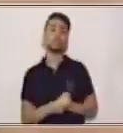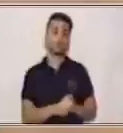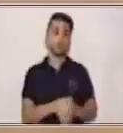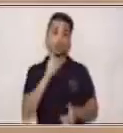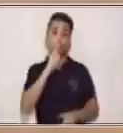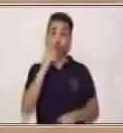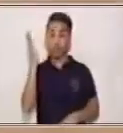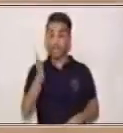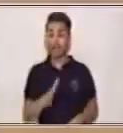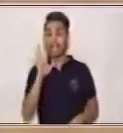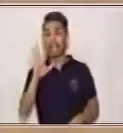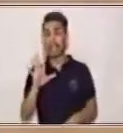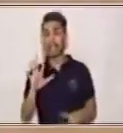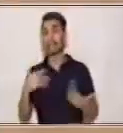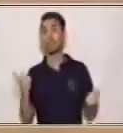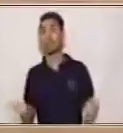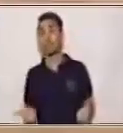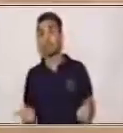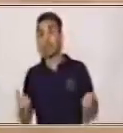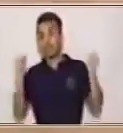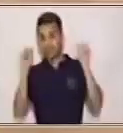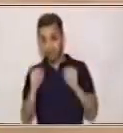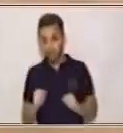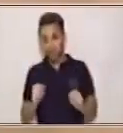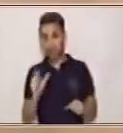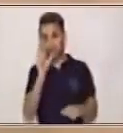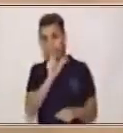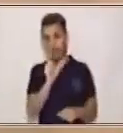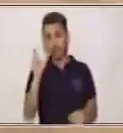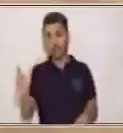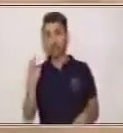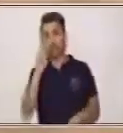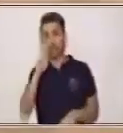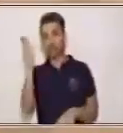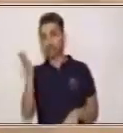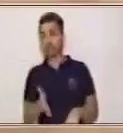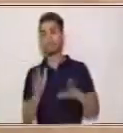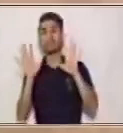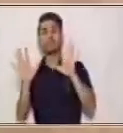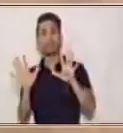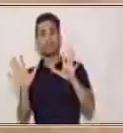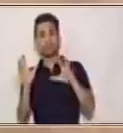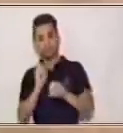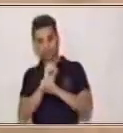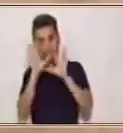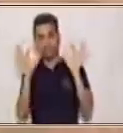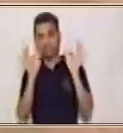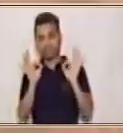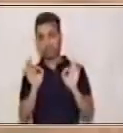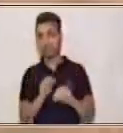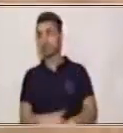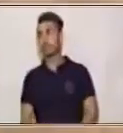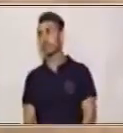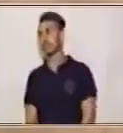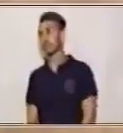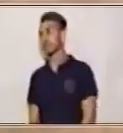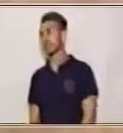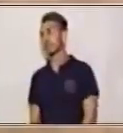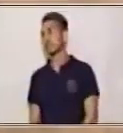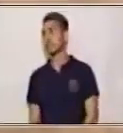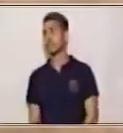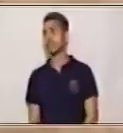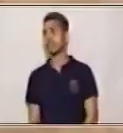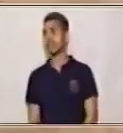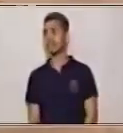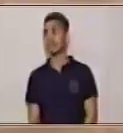quinto está compuesto por 2/10. ¿Sí? ¿Te quedó claro? Vamos a seguirlo repasando. Pero